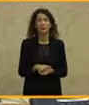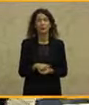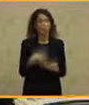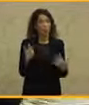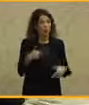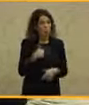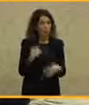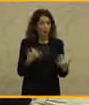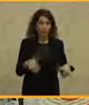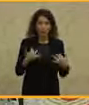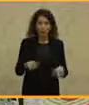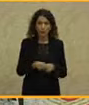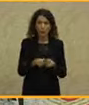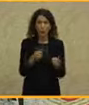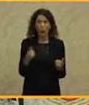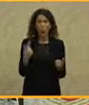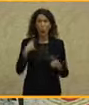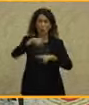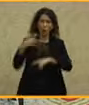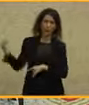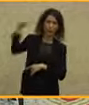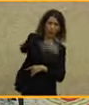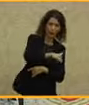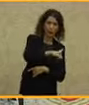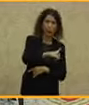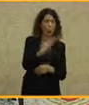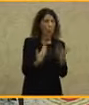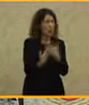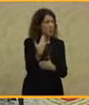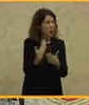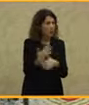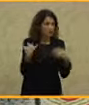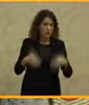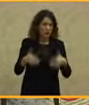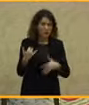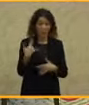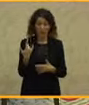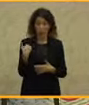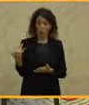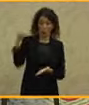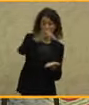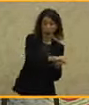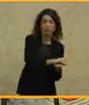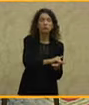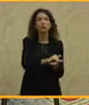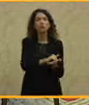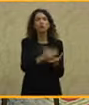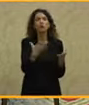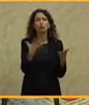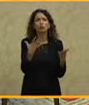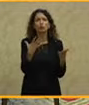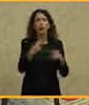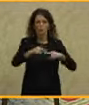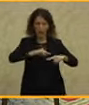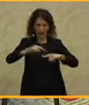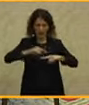con un jet lag de la hostia, macho. Yo un día que no veas. Acabo de aterrizar. Ya, y me encuentro que tengo tropecientos mensajes